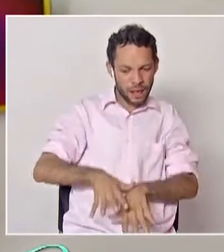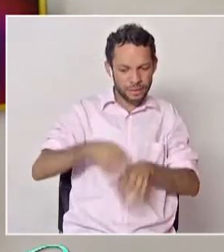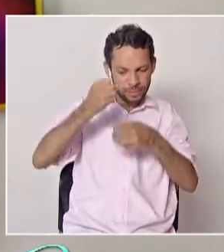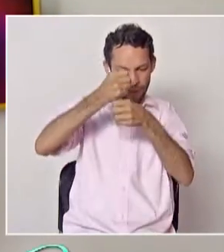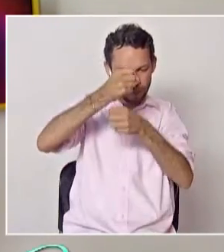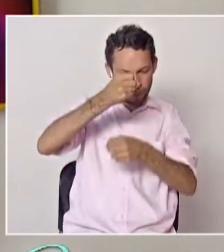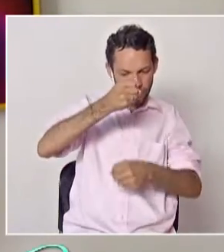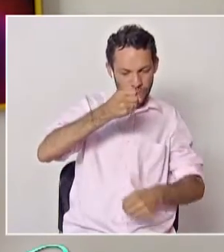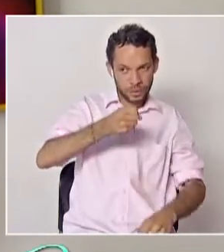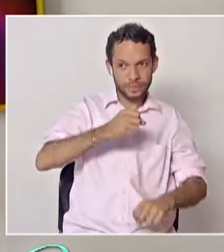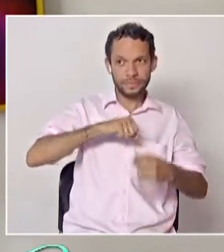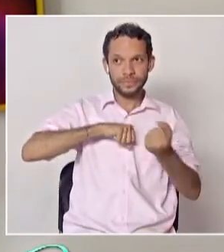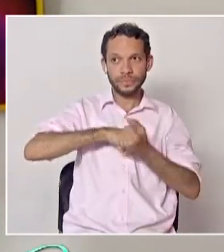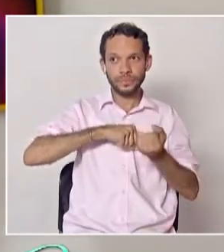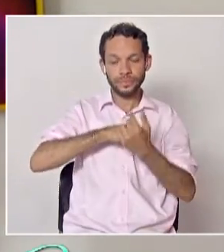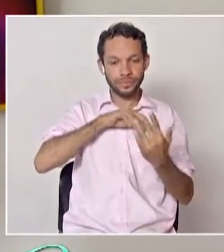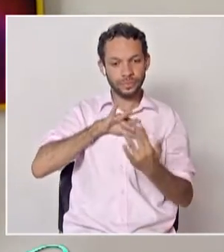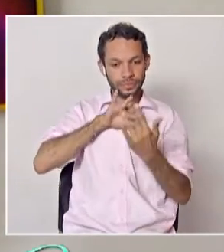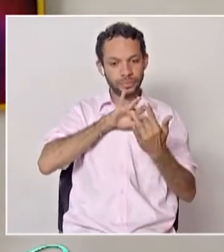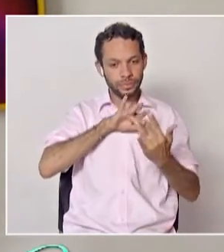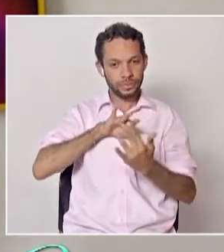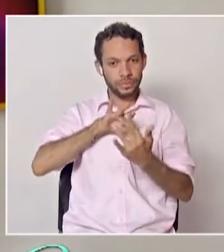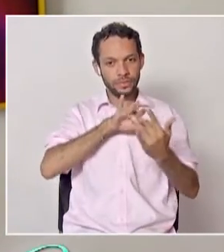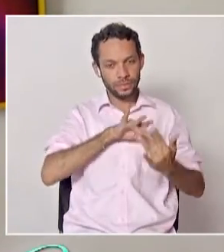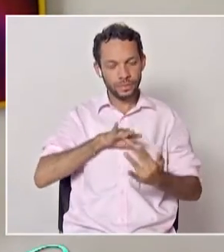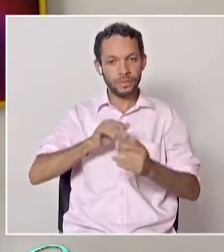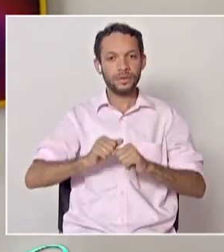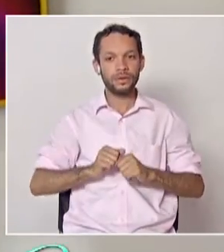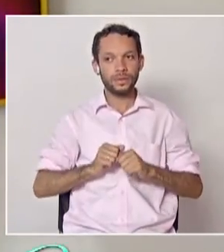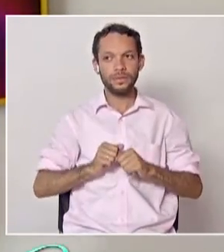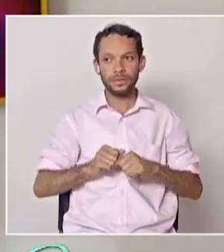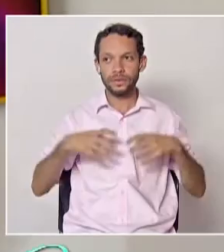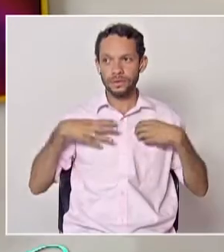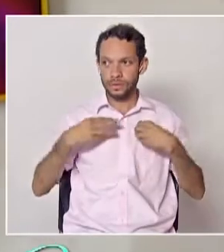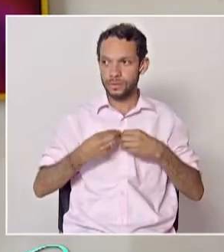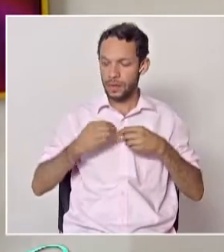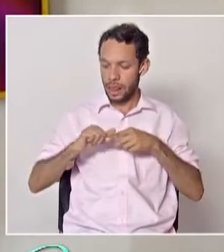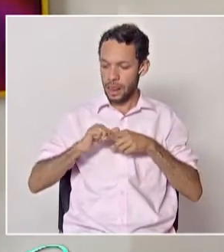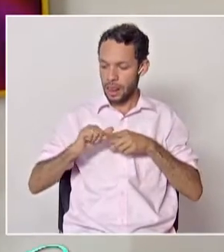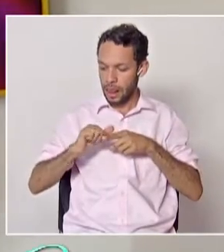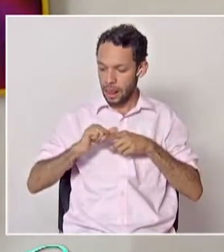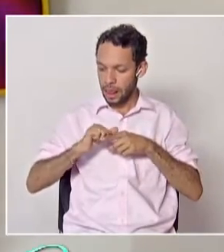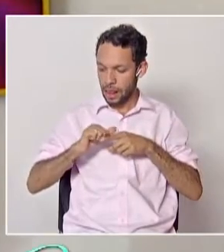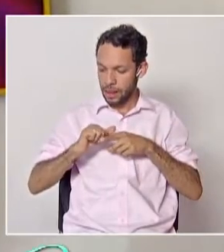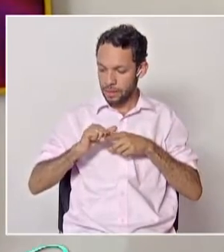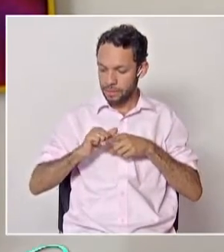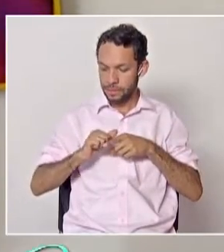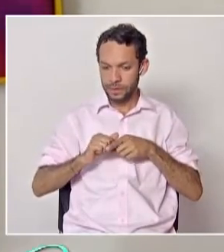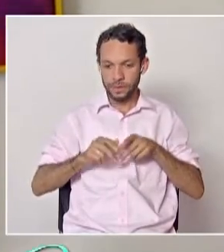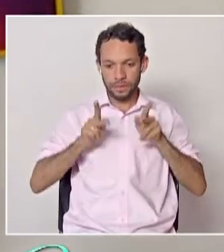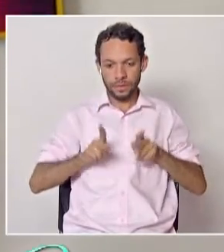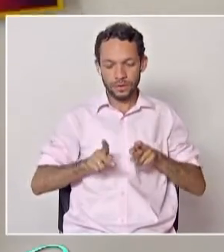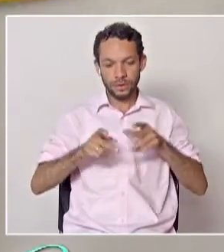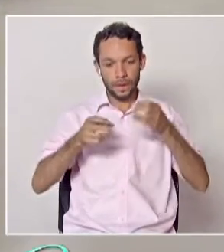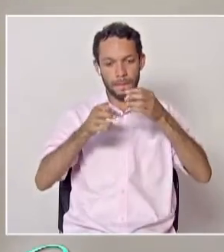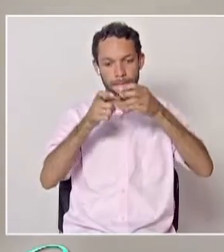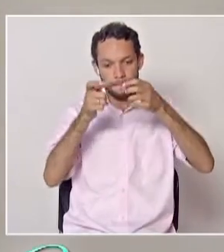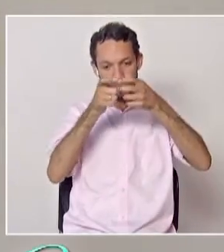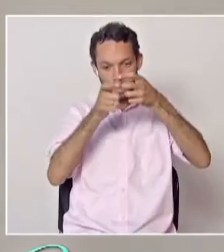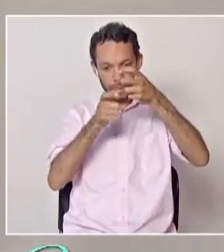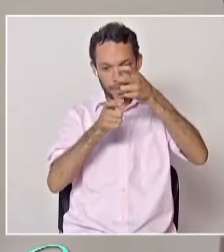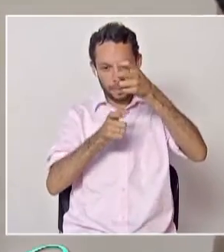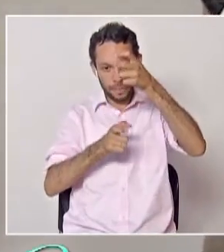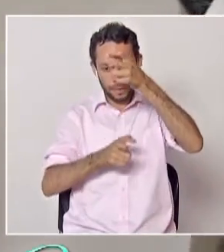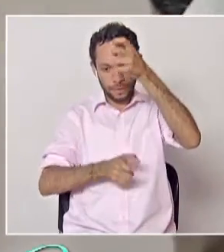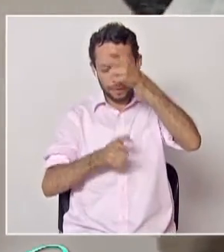está haciendo un pinzamiento de la médula y lo que estamos haciendo es corrigiendo esa posición de las vértebras. Esta